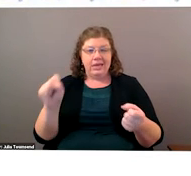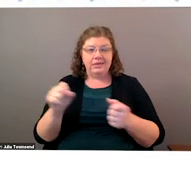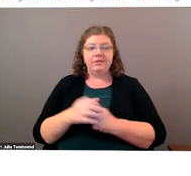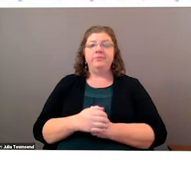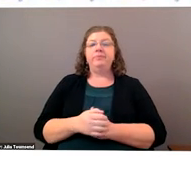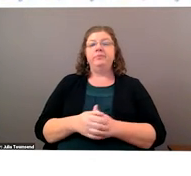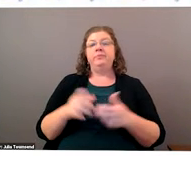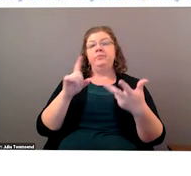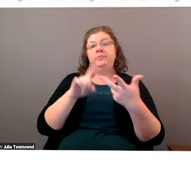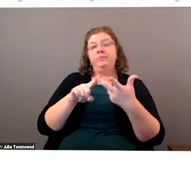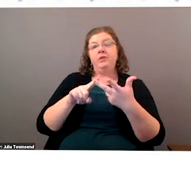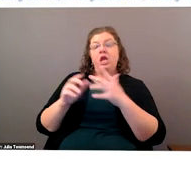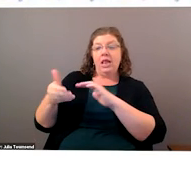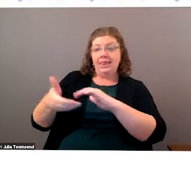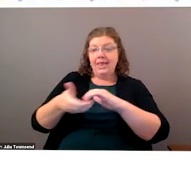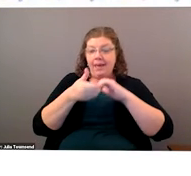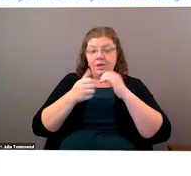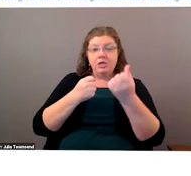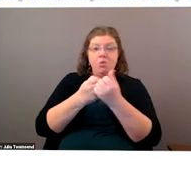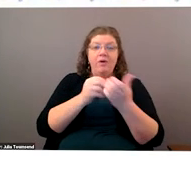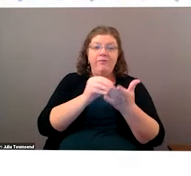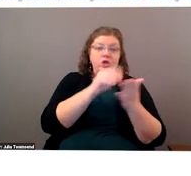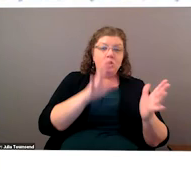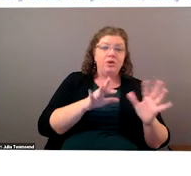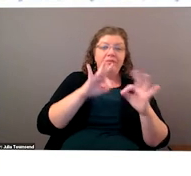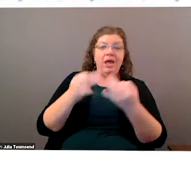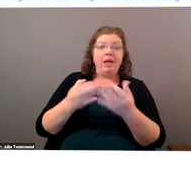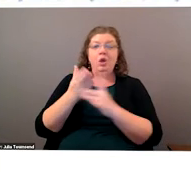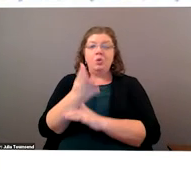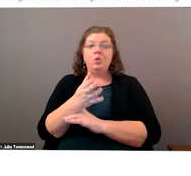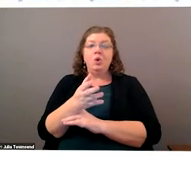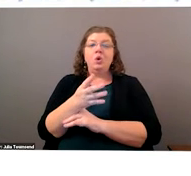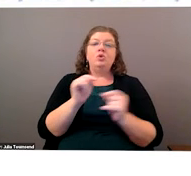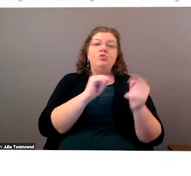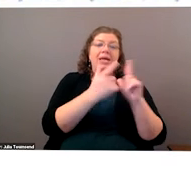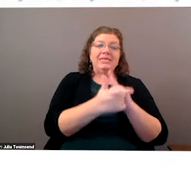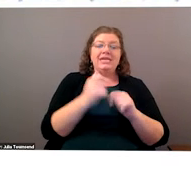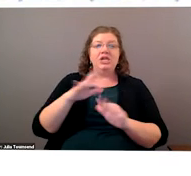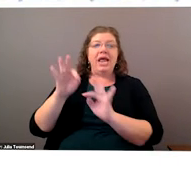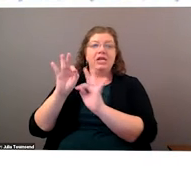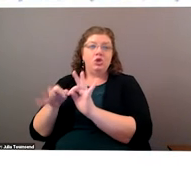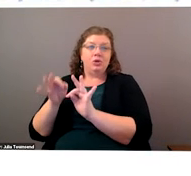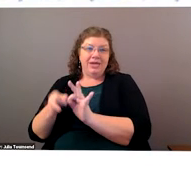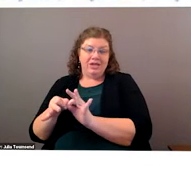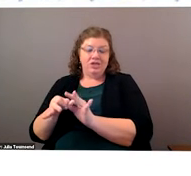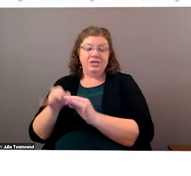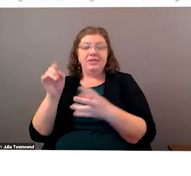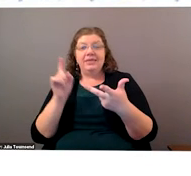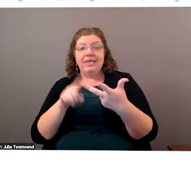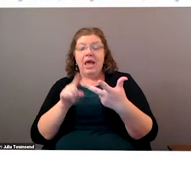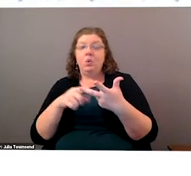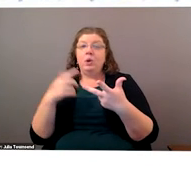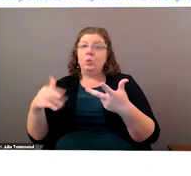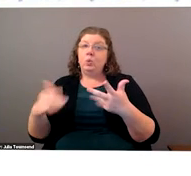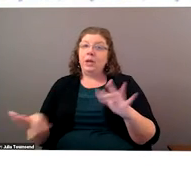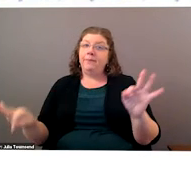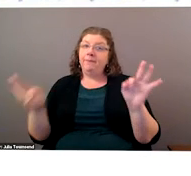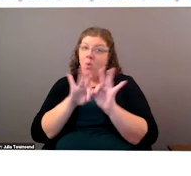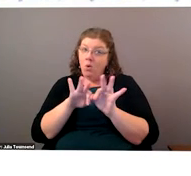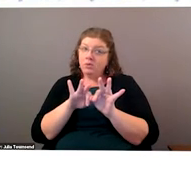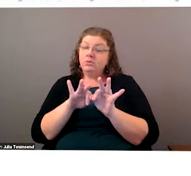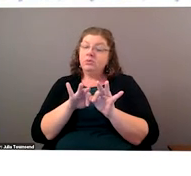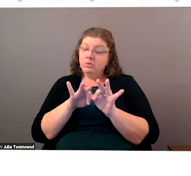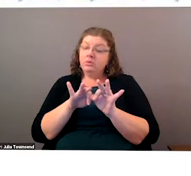También mejorar el apoyo colaborativo para los estudiantes y familias por medio de la traducción y la interpretación. Esa también